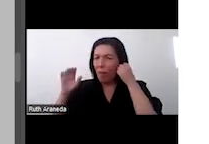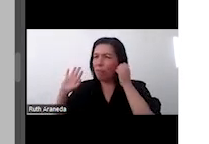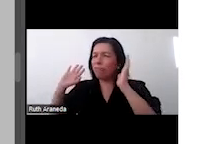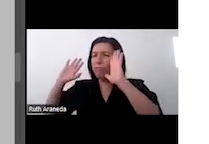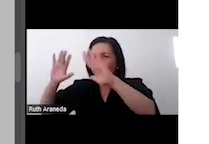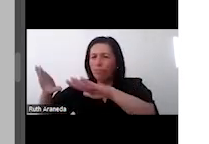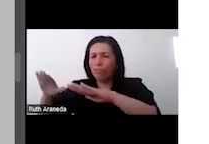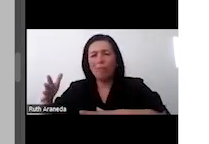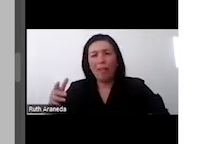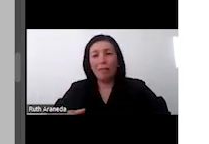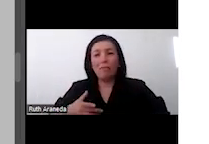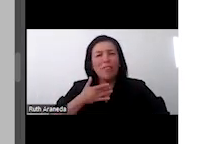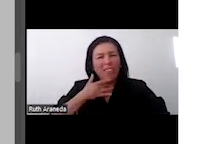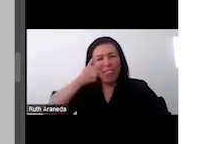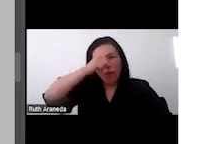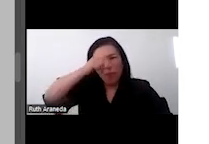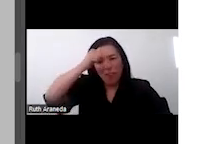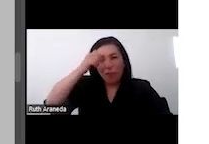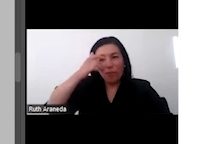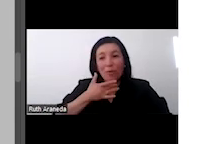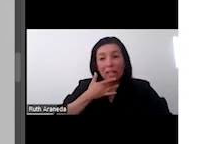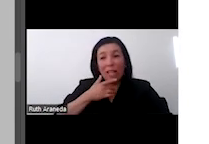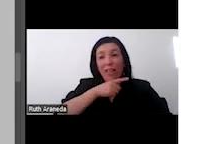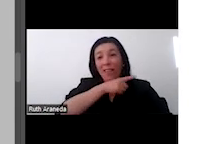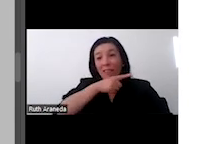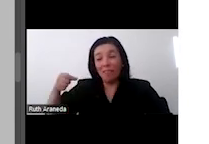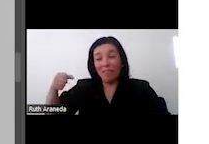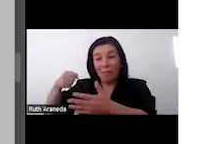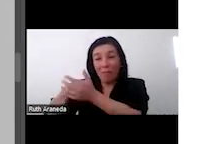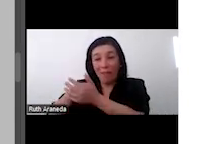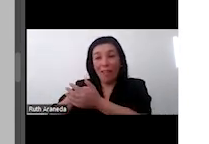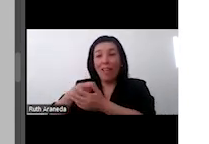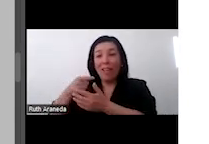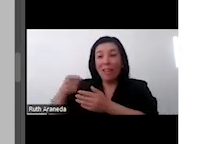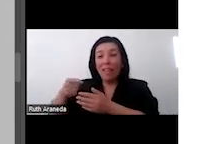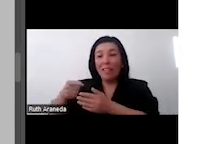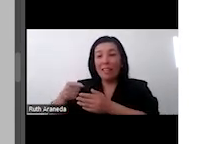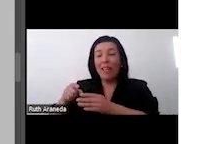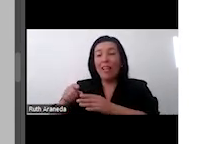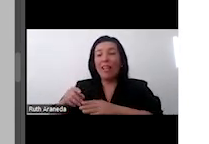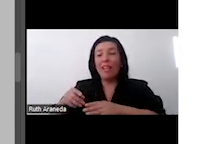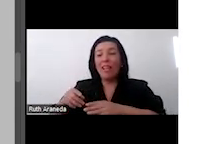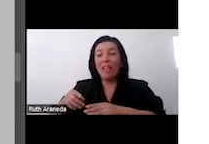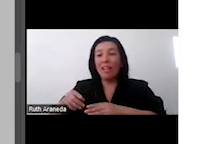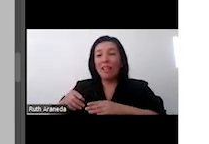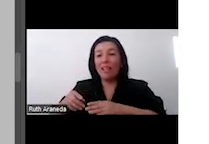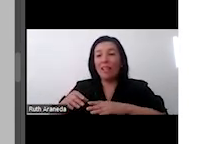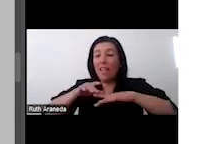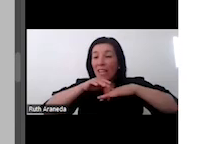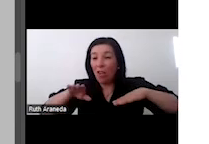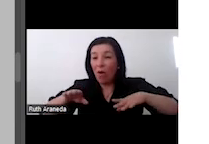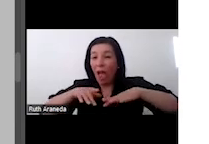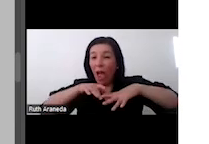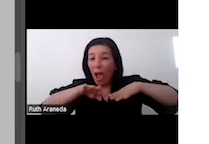qué digo los días domingos? Porque ocurre que los días fines de semana se abren las compuertas en las primeras secciones del río,